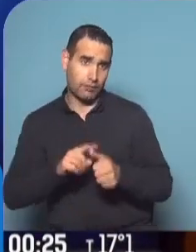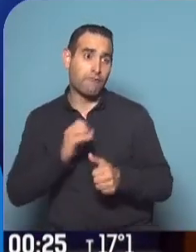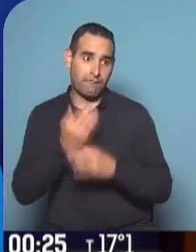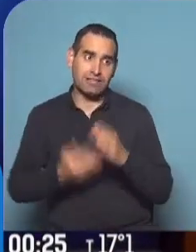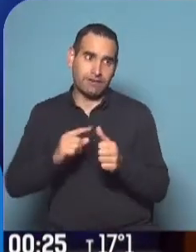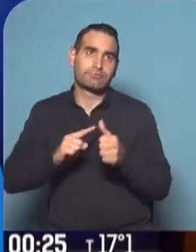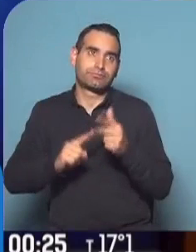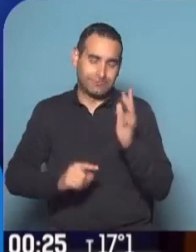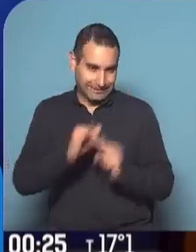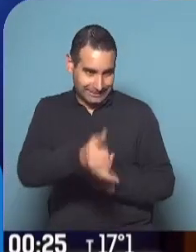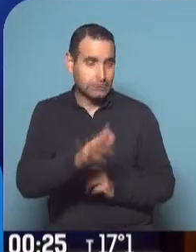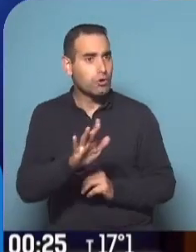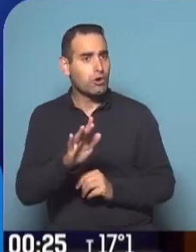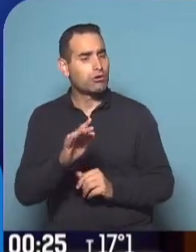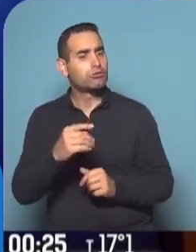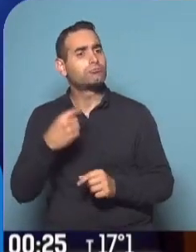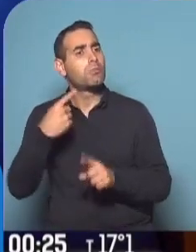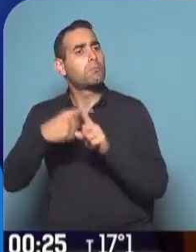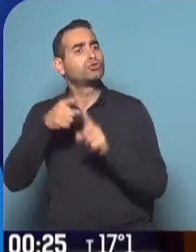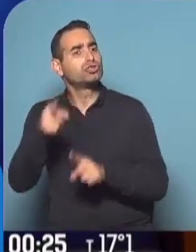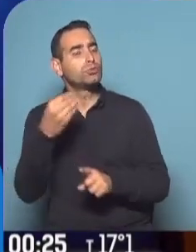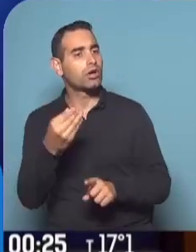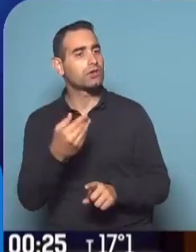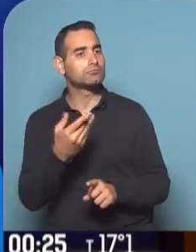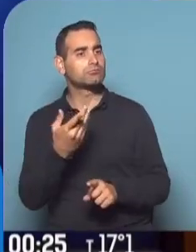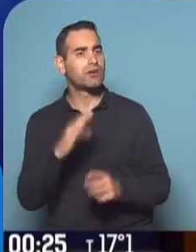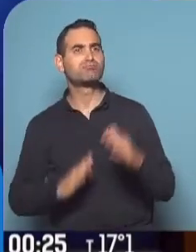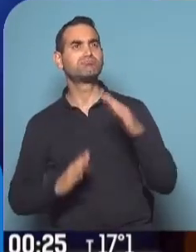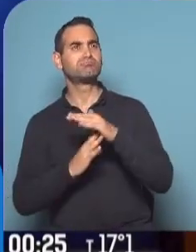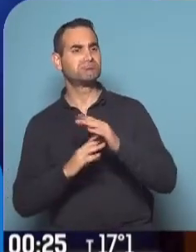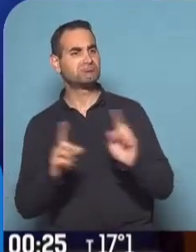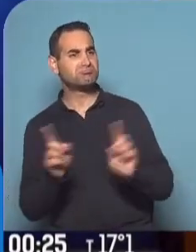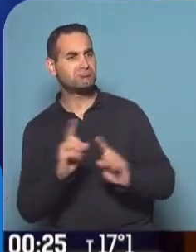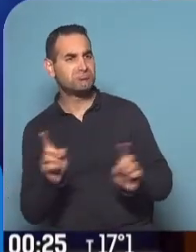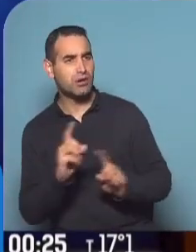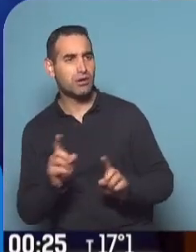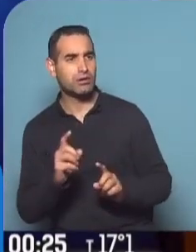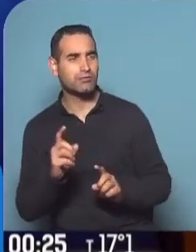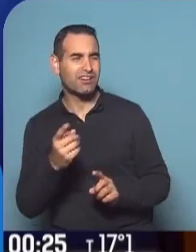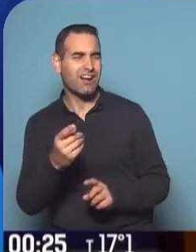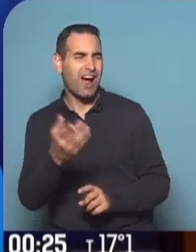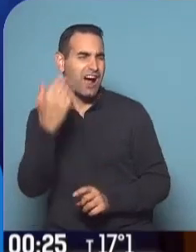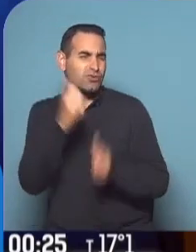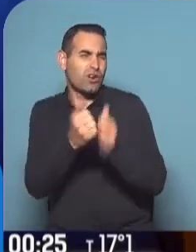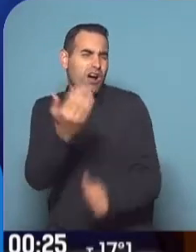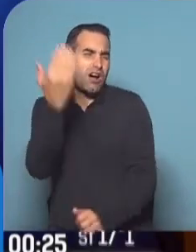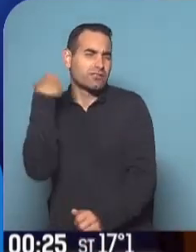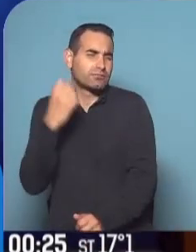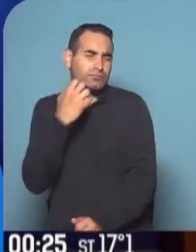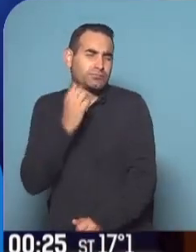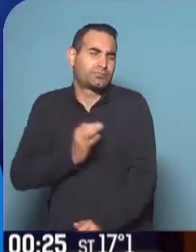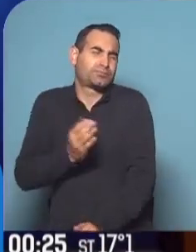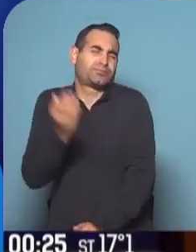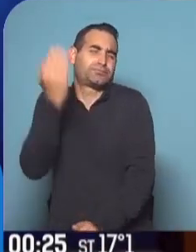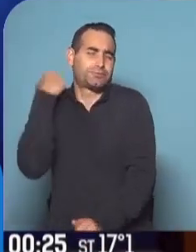muchísimo es que diluye un poco la figura del líder me parece que el líder es ya pertenece a otra época mediados del siglo